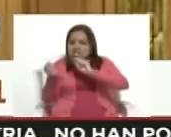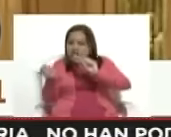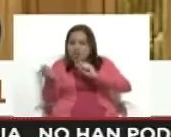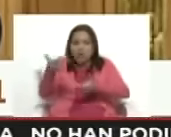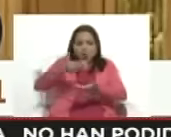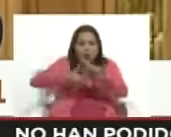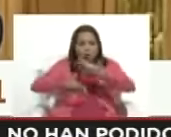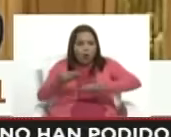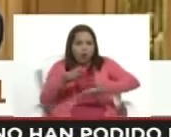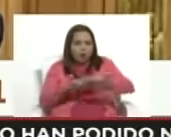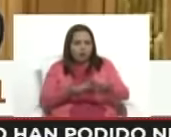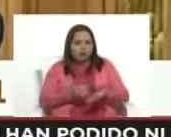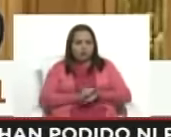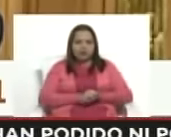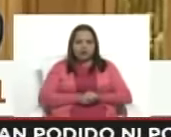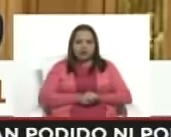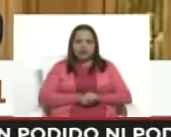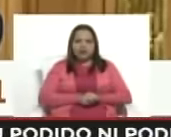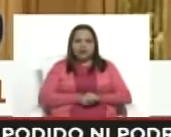Y